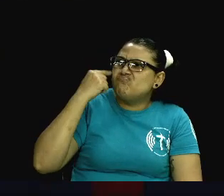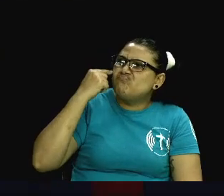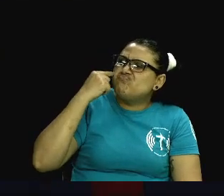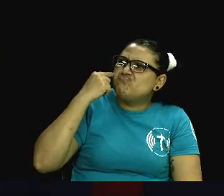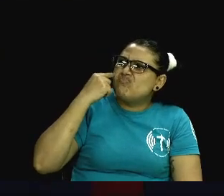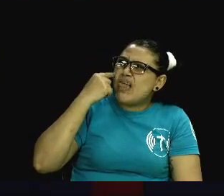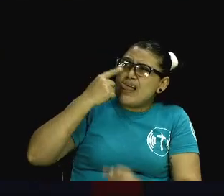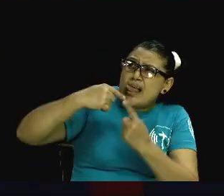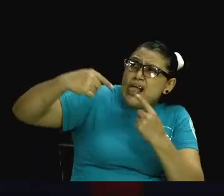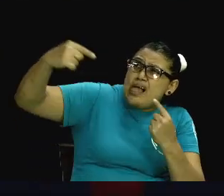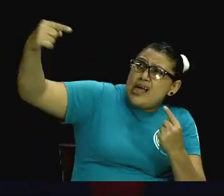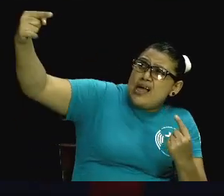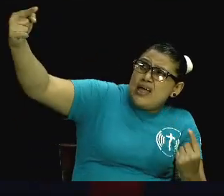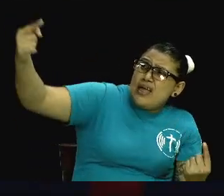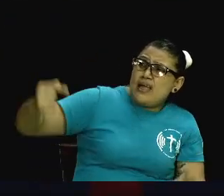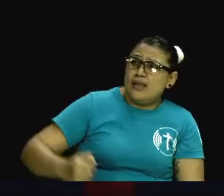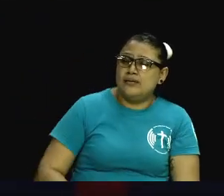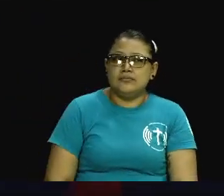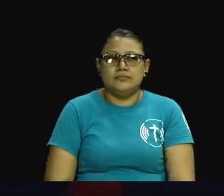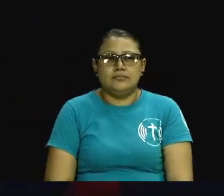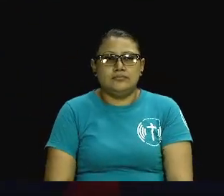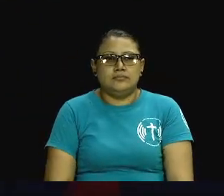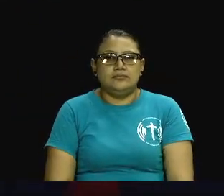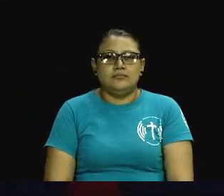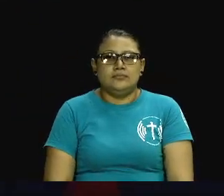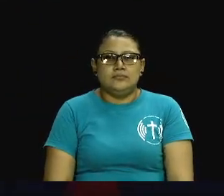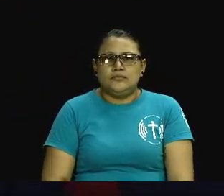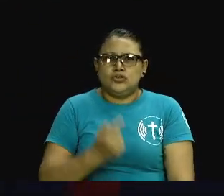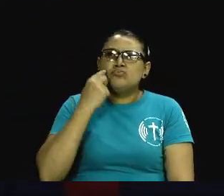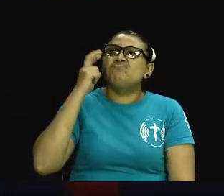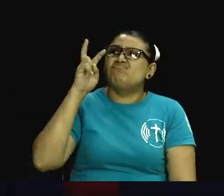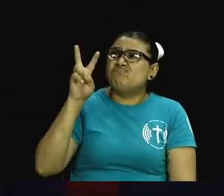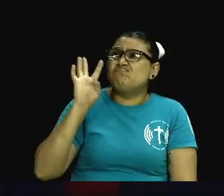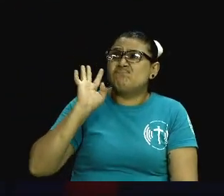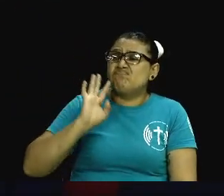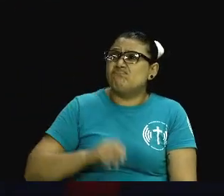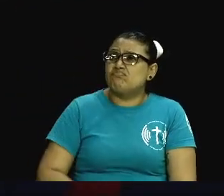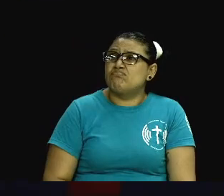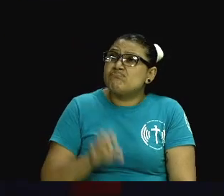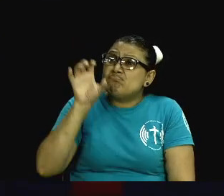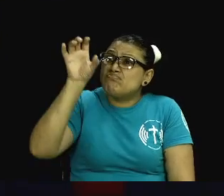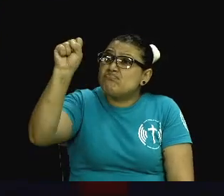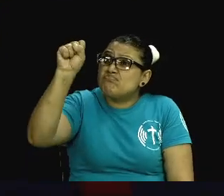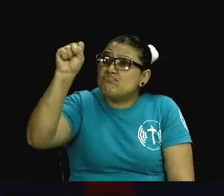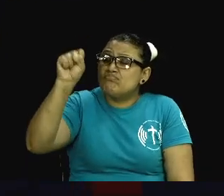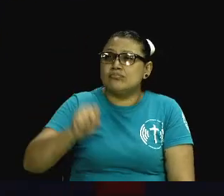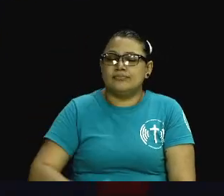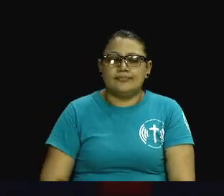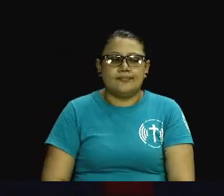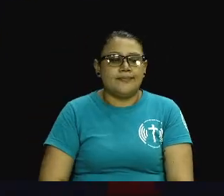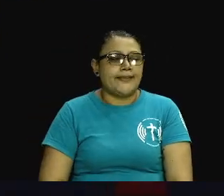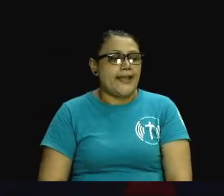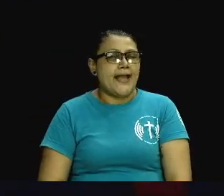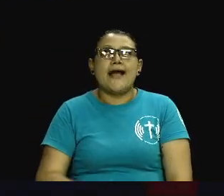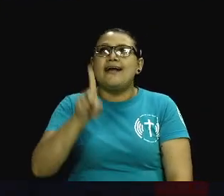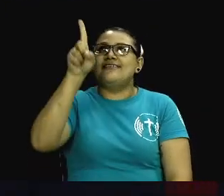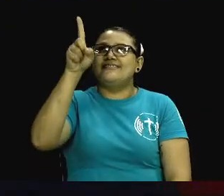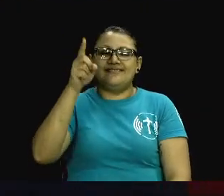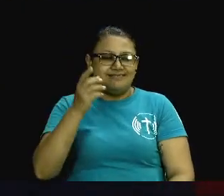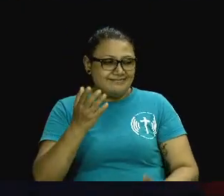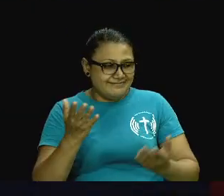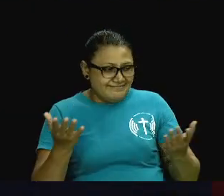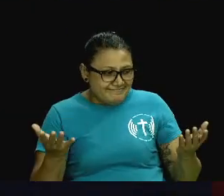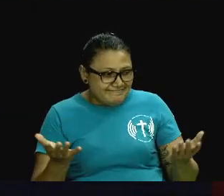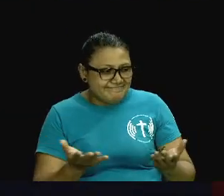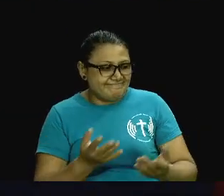lejos eso es lo que tengo eso es lo que veo ahí fue cuando dios comenzó a obrar levanta tu